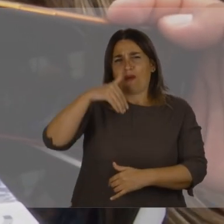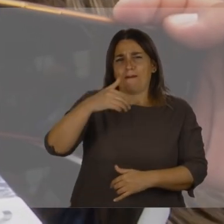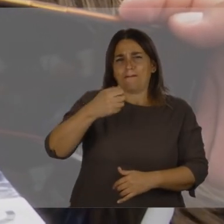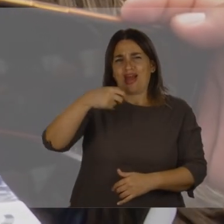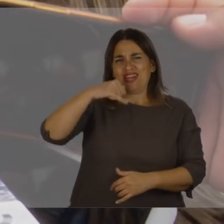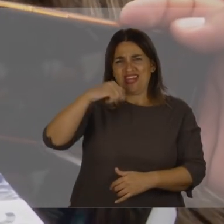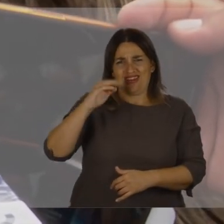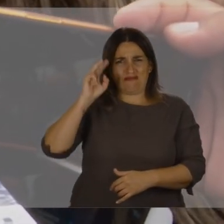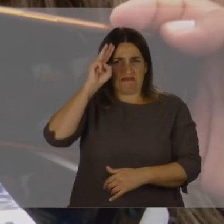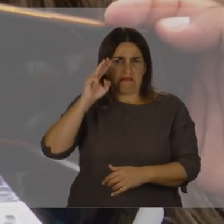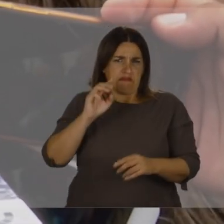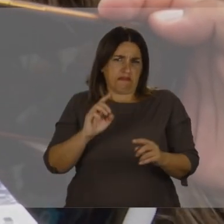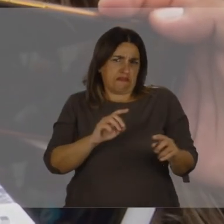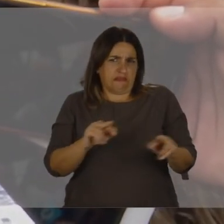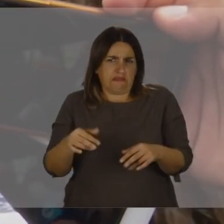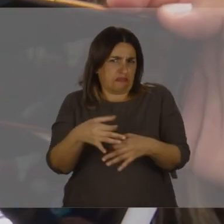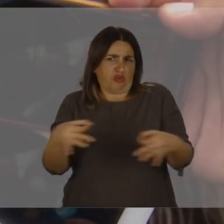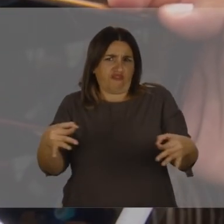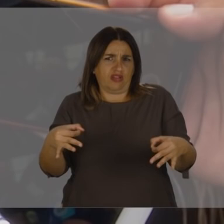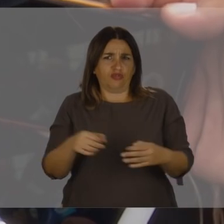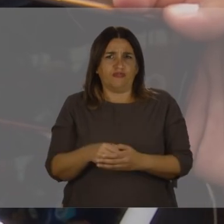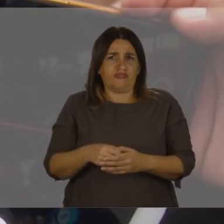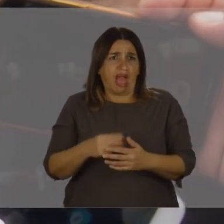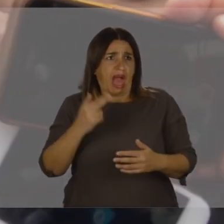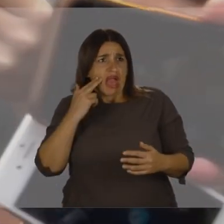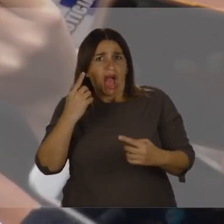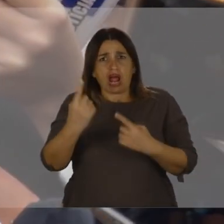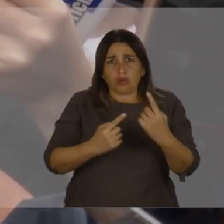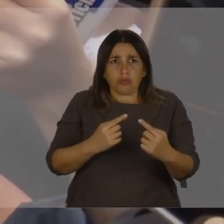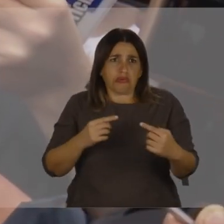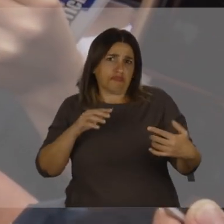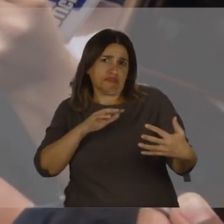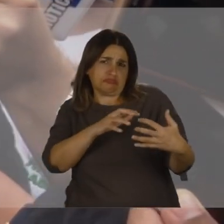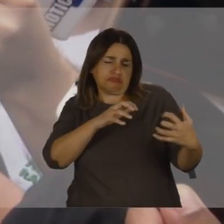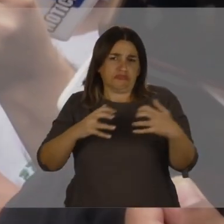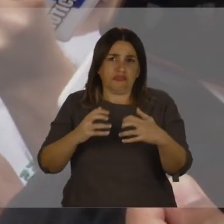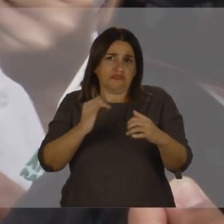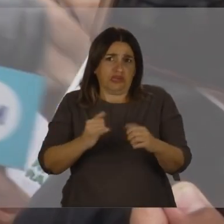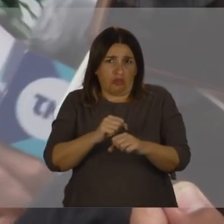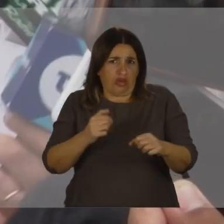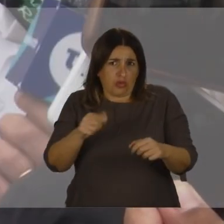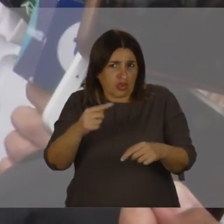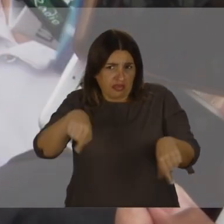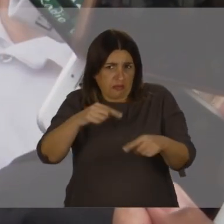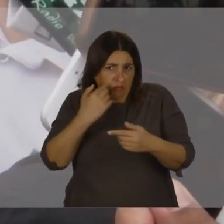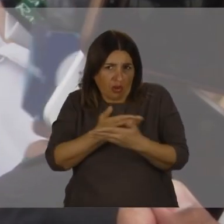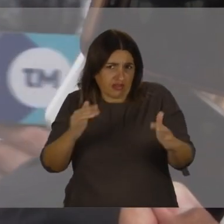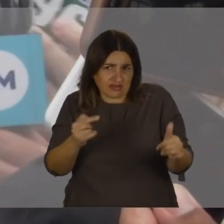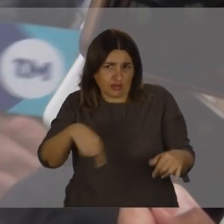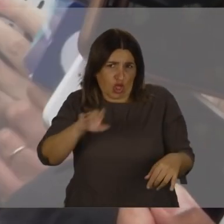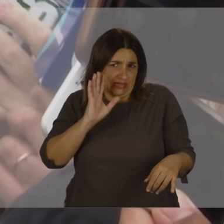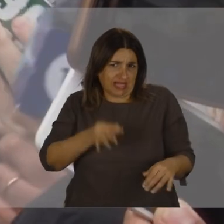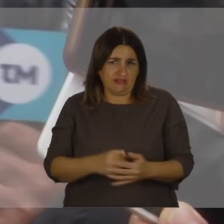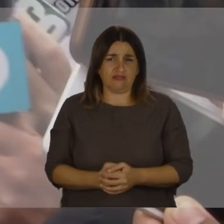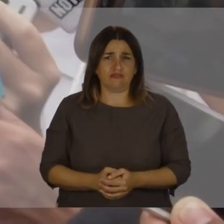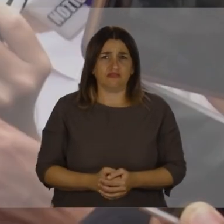mismo. ¿Qué hay? A ver, chisporroteo. Ustedes se han dedicado a difundirlo, o sea que más que ellos lo saben todavía. ¿Está bien la salud de la coalición?